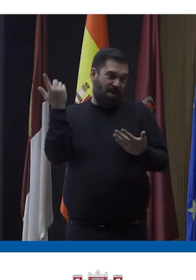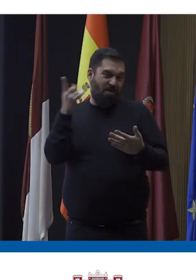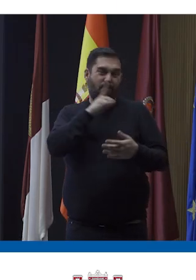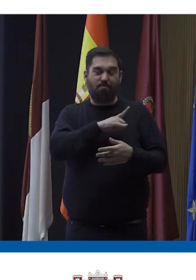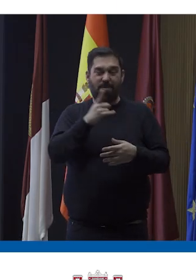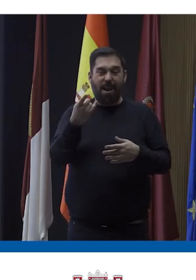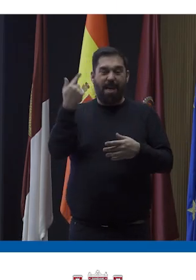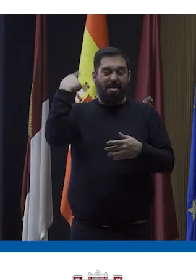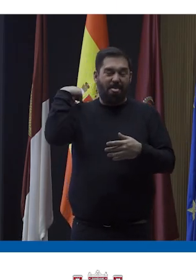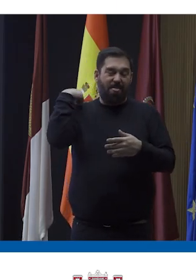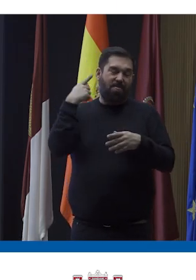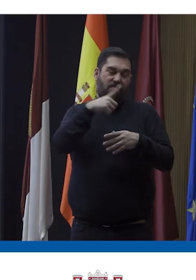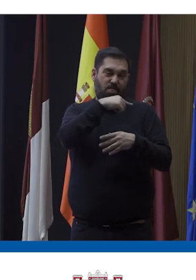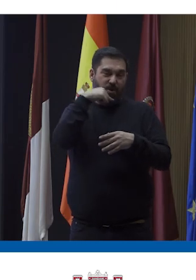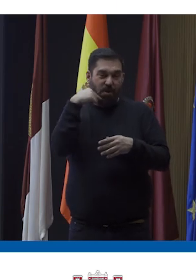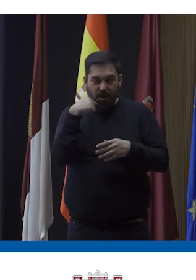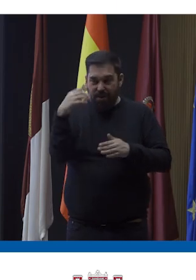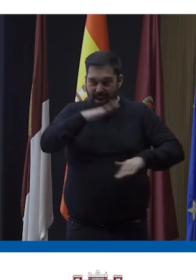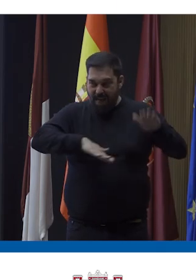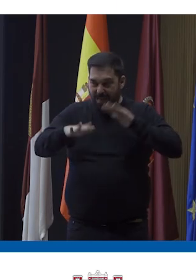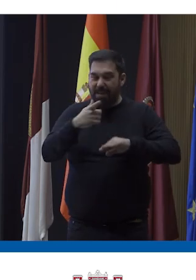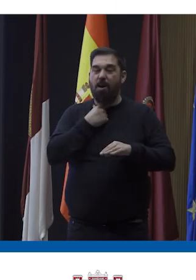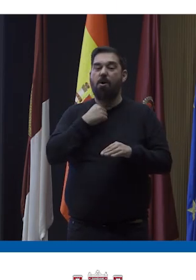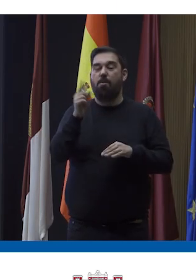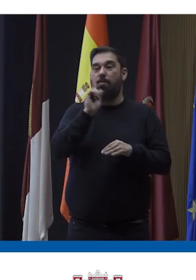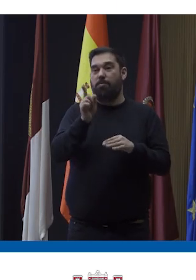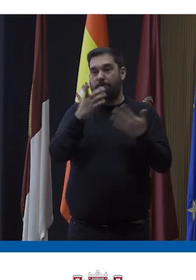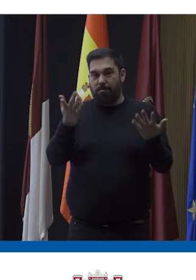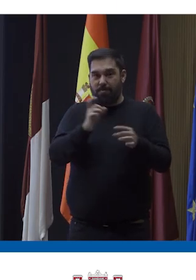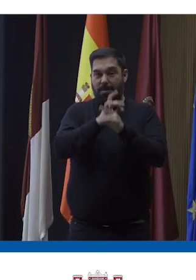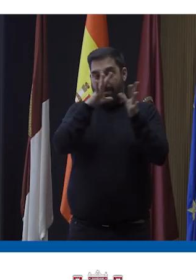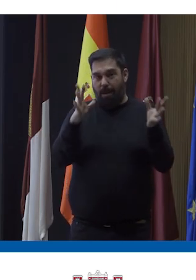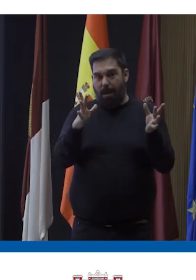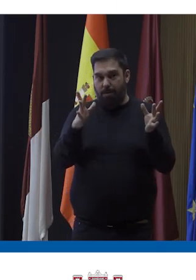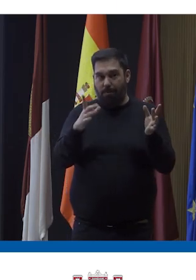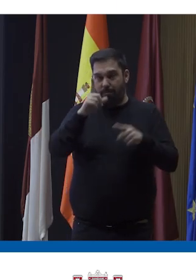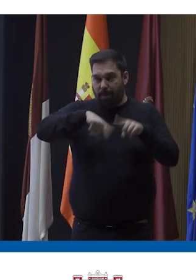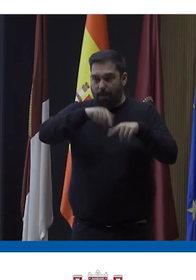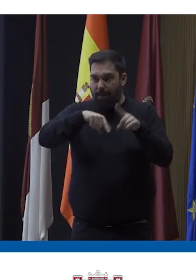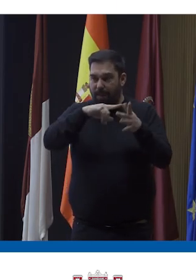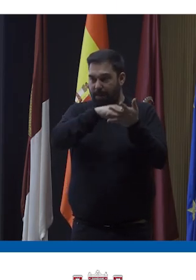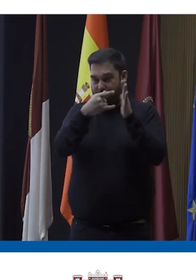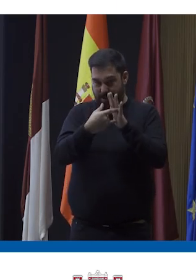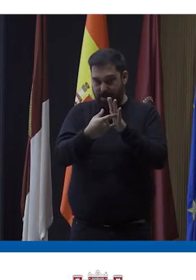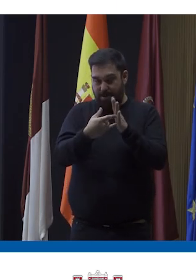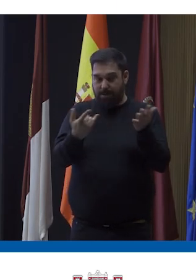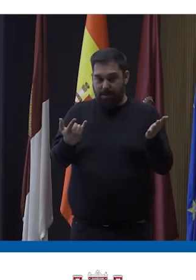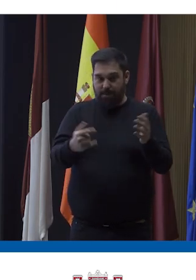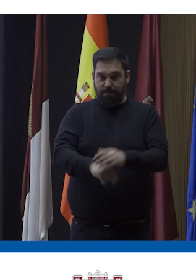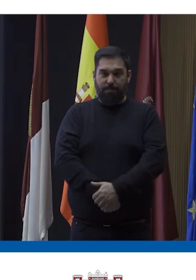cervicalgia y va a decir, yo nadar, horroroso. Salgo mareado del agua. Claro, es que, claro, por eso un